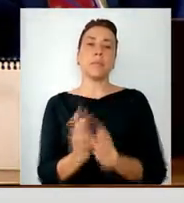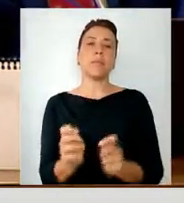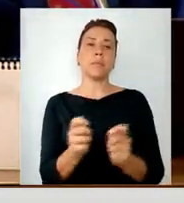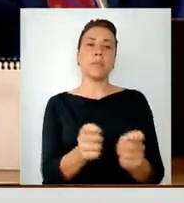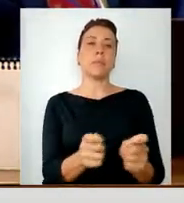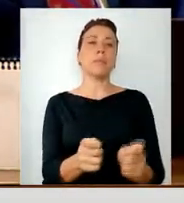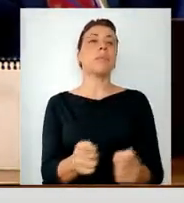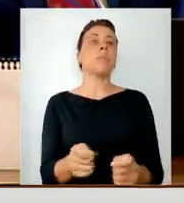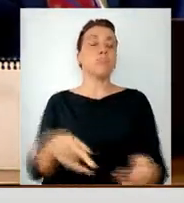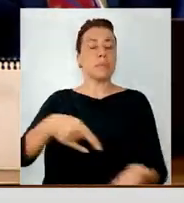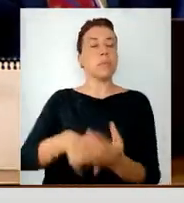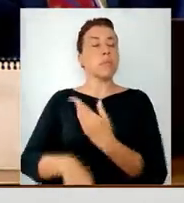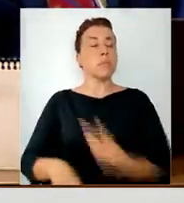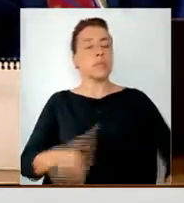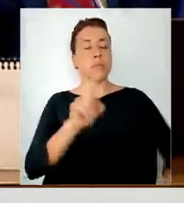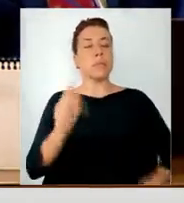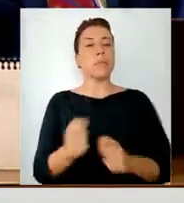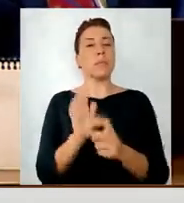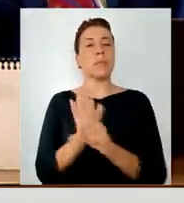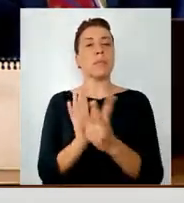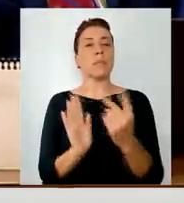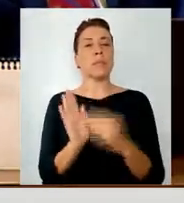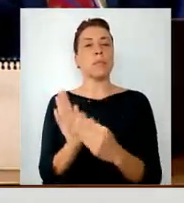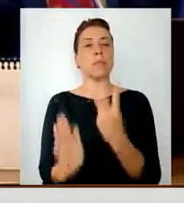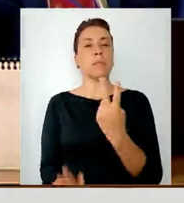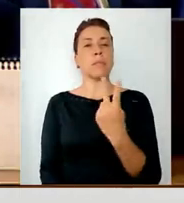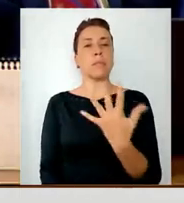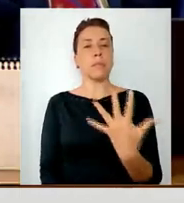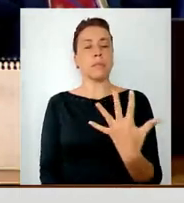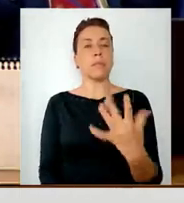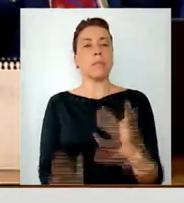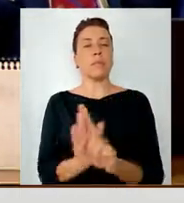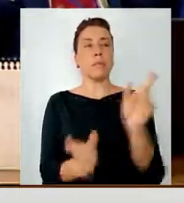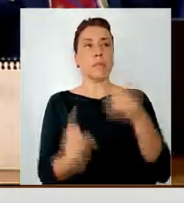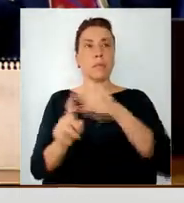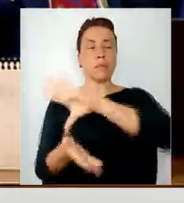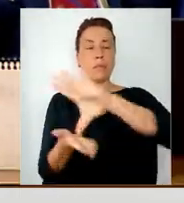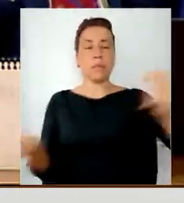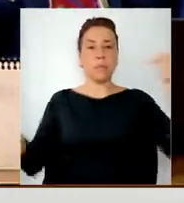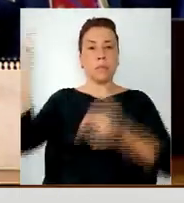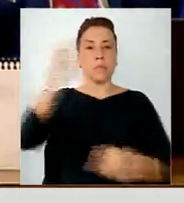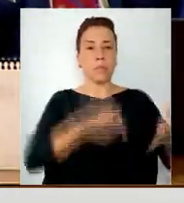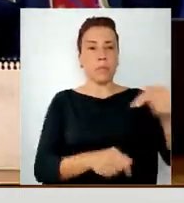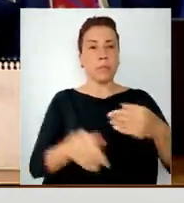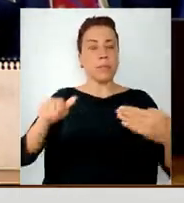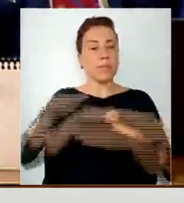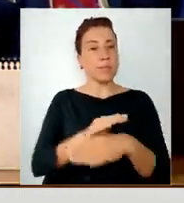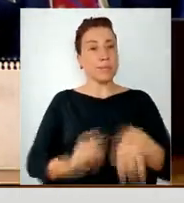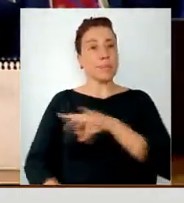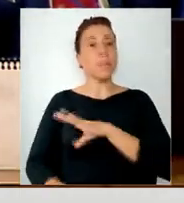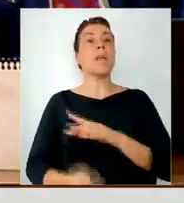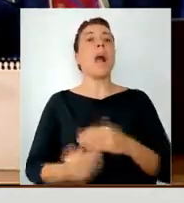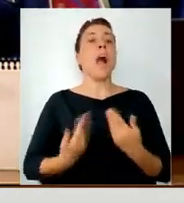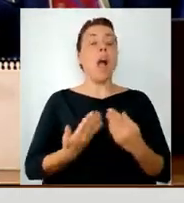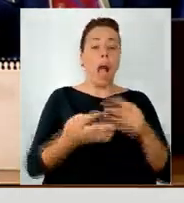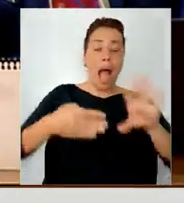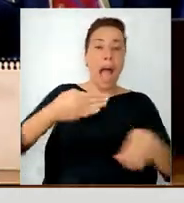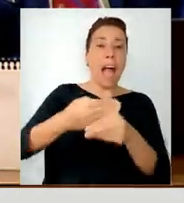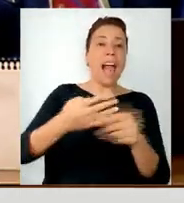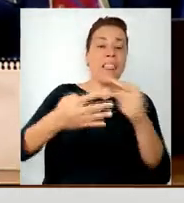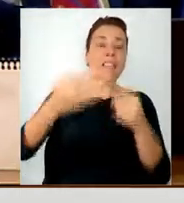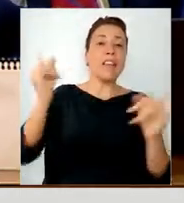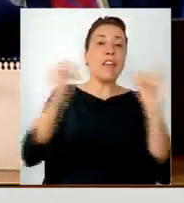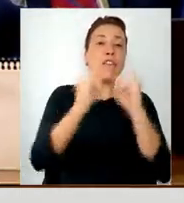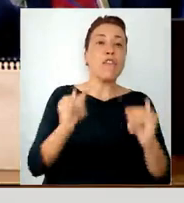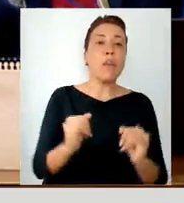número 21.325 ley de migración y extranjería con el objeto de agregar formas alternativas de notificación del inicio de los